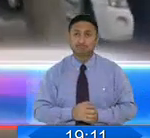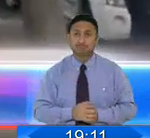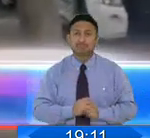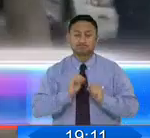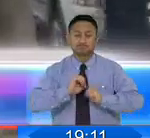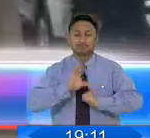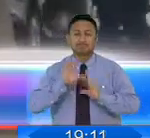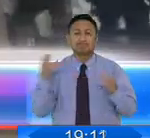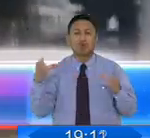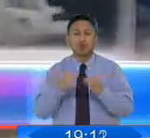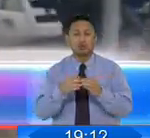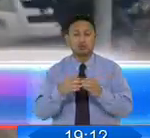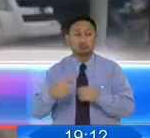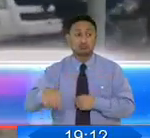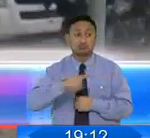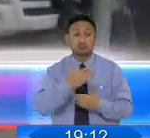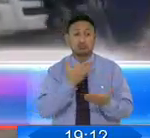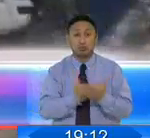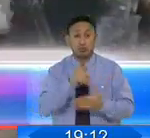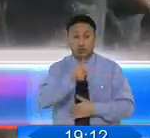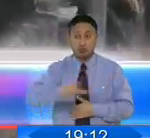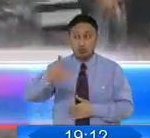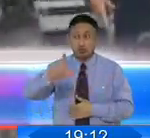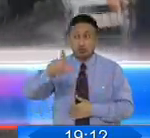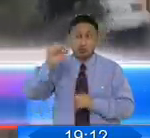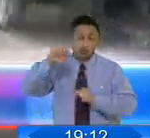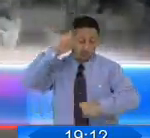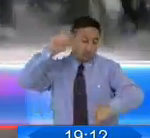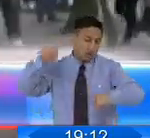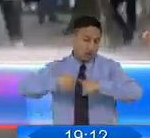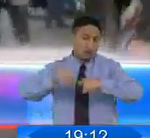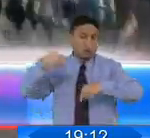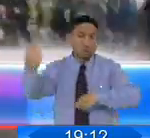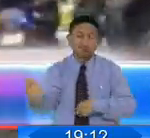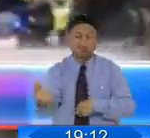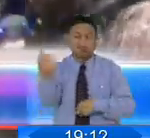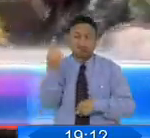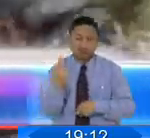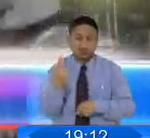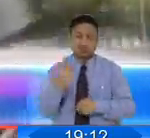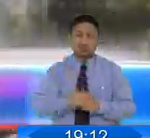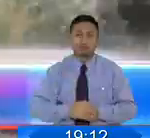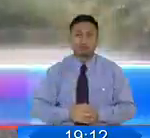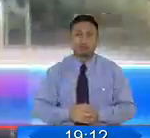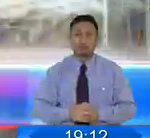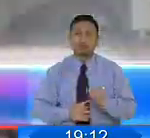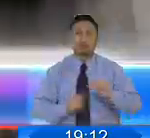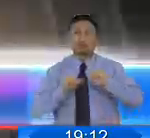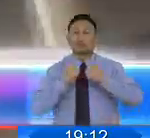comisión acogió la moción de fijar el lunes la comparecencia del legislador Mendoza y de las dos acusadoras, informó Marilyn Jaramillo.